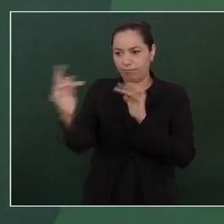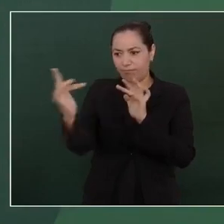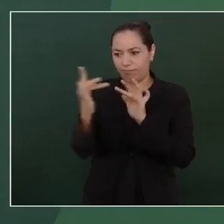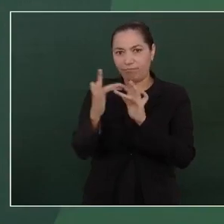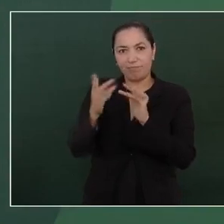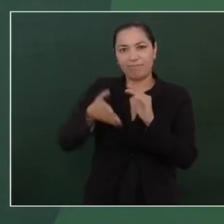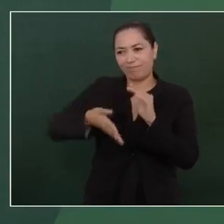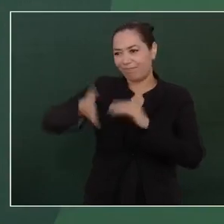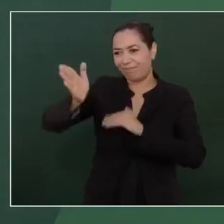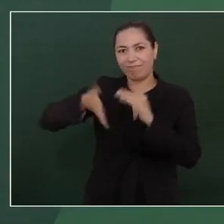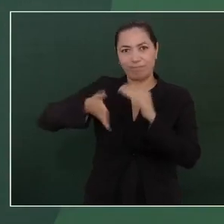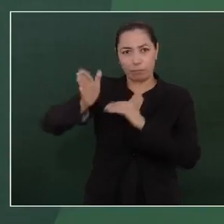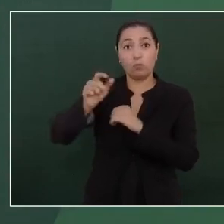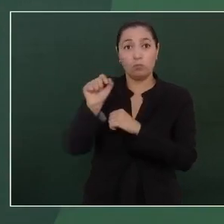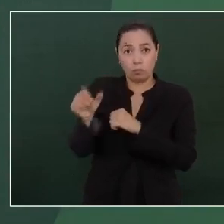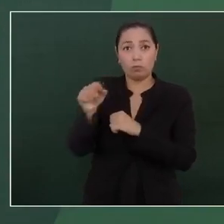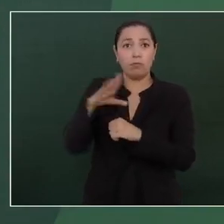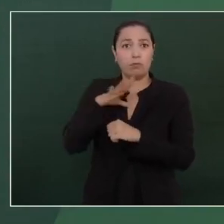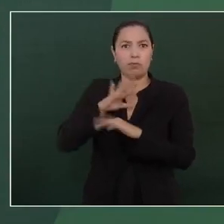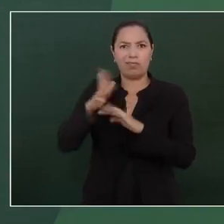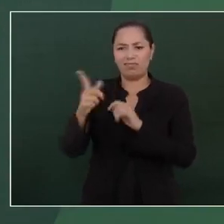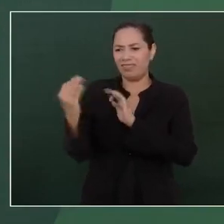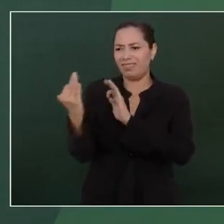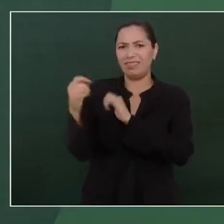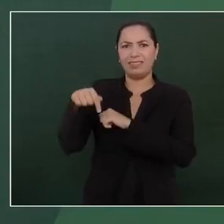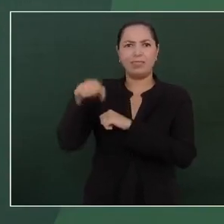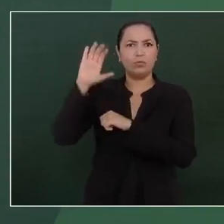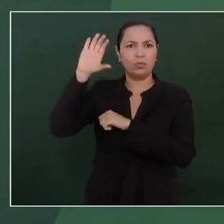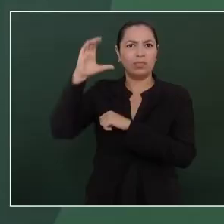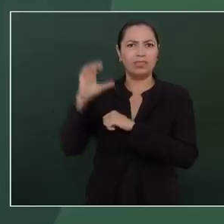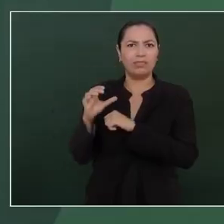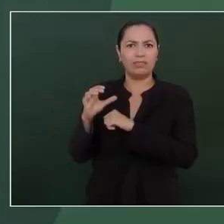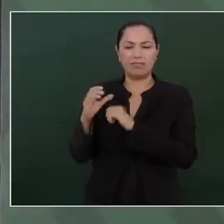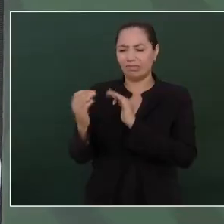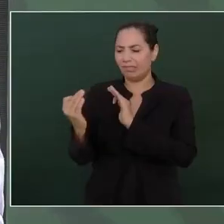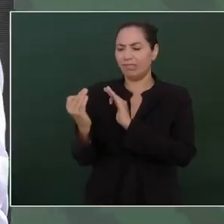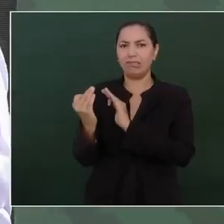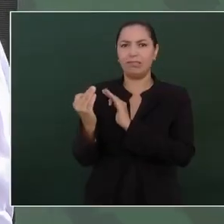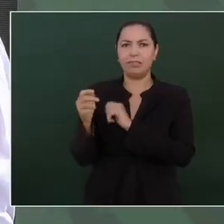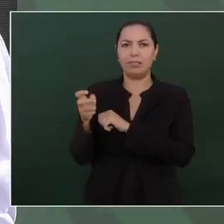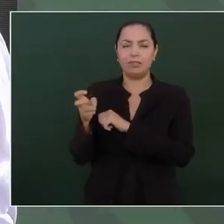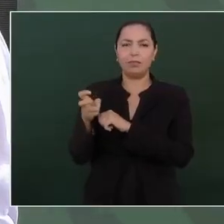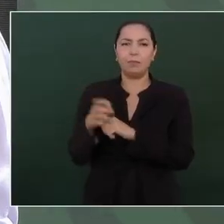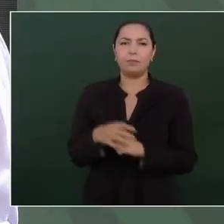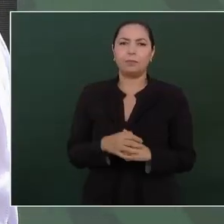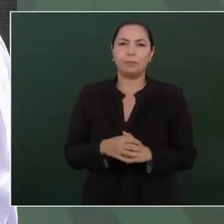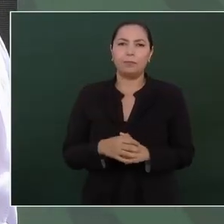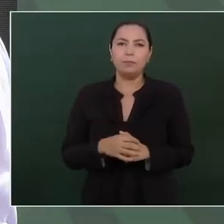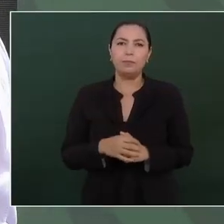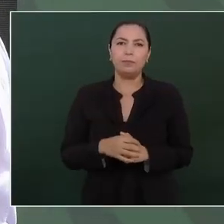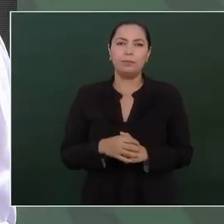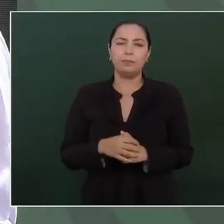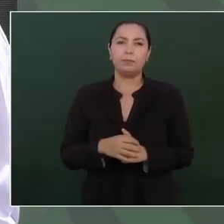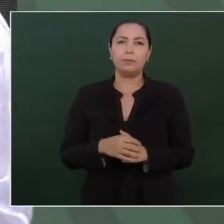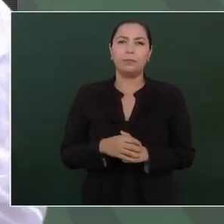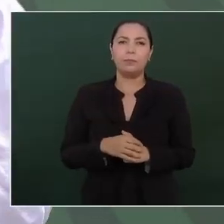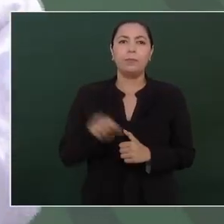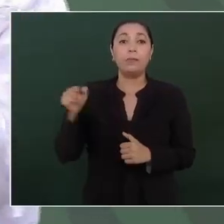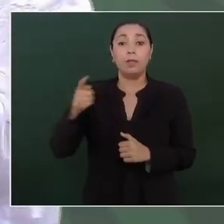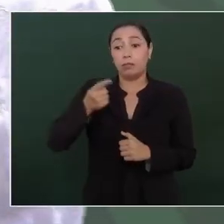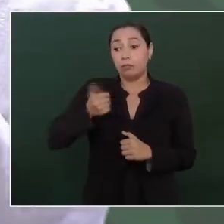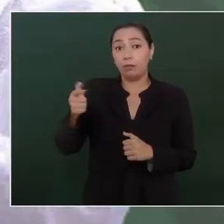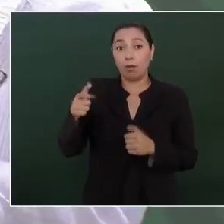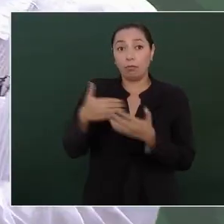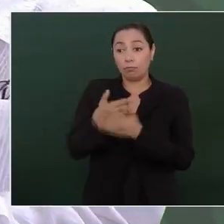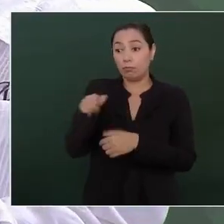Tamazula está aquí cerca de Culiacán. Sí. Ahí nació el primer presidente